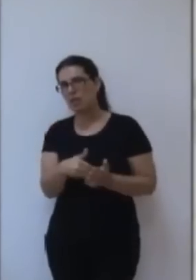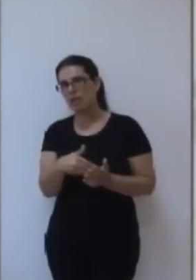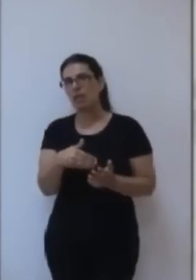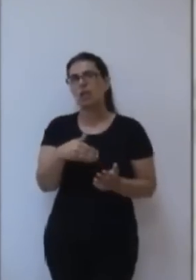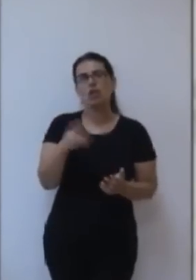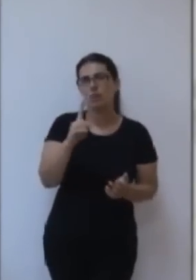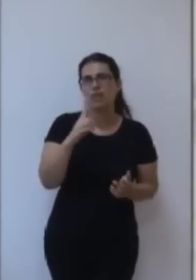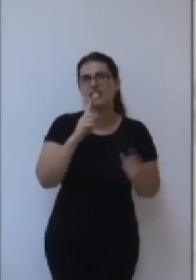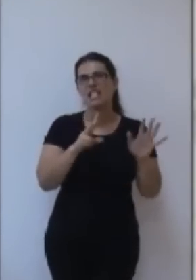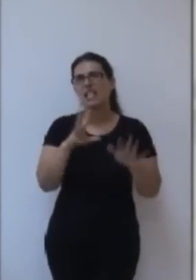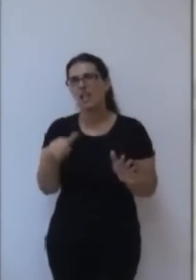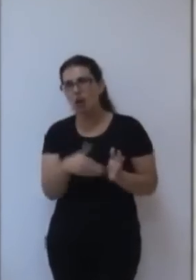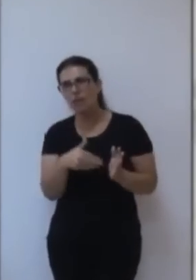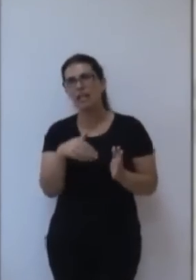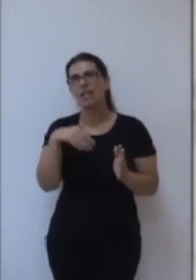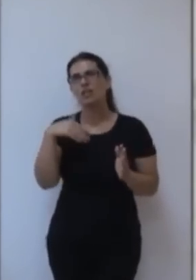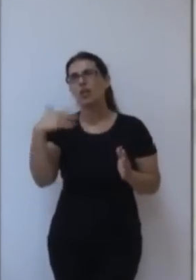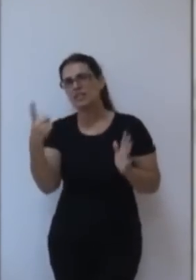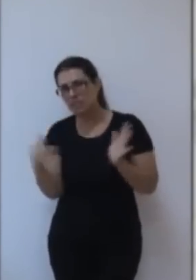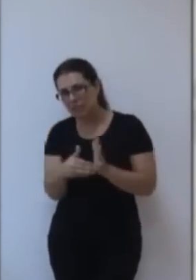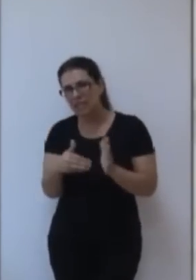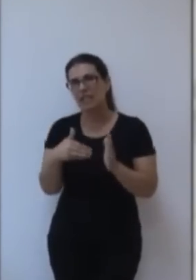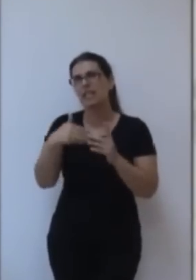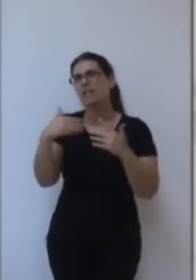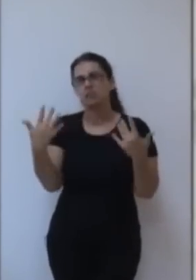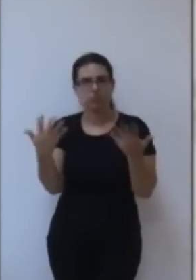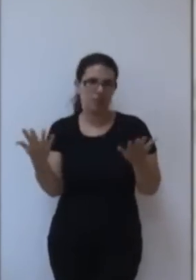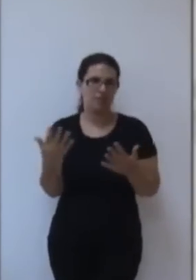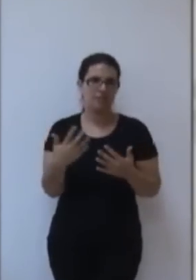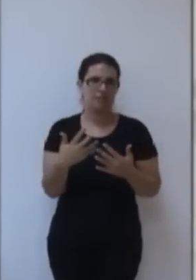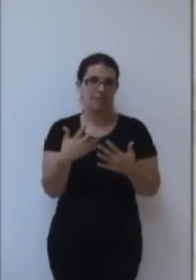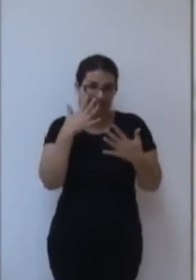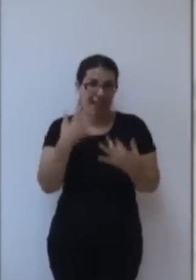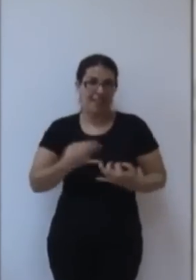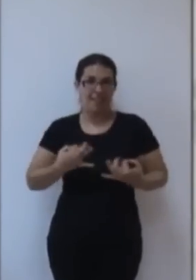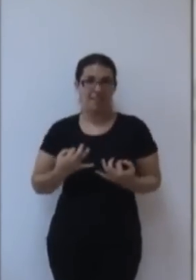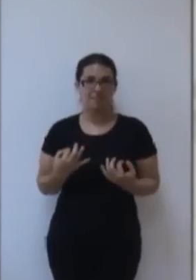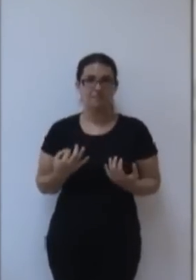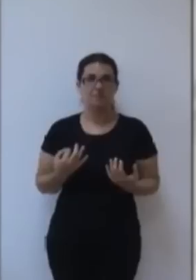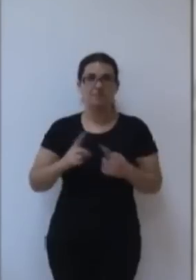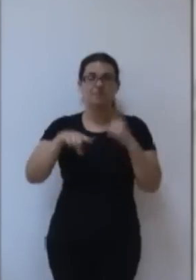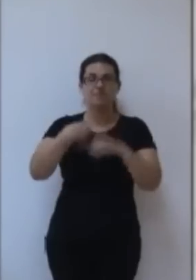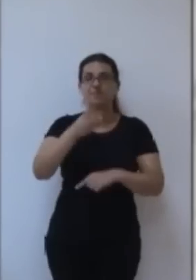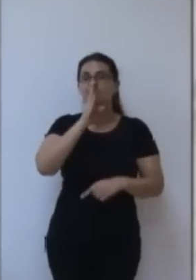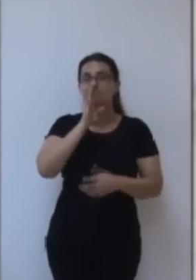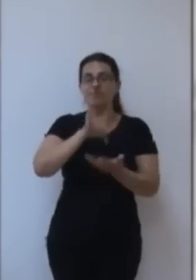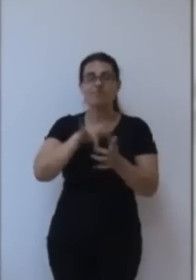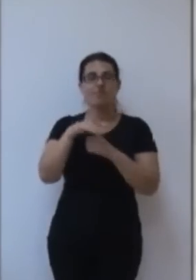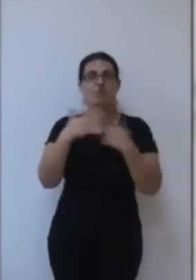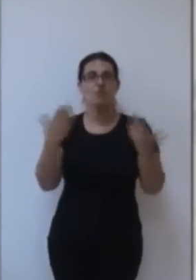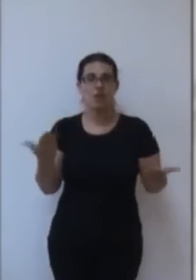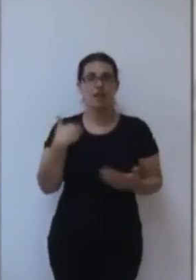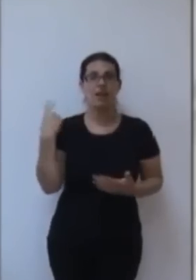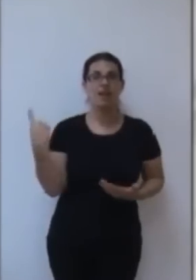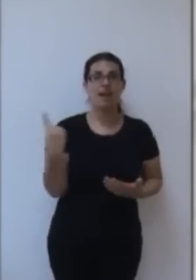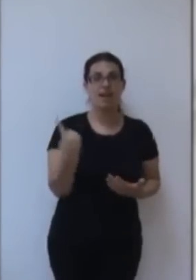no, son 75.000 y 16.000 y 2.000. Entonces, esa es la realidad. Y luego llegamos pues, a lo que decíamos antes, luego al final cada persona